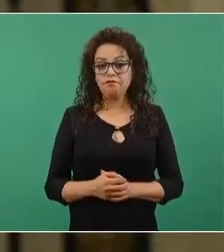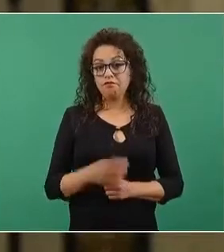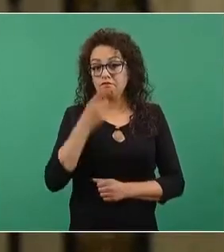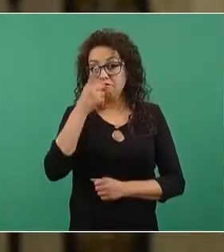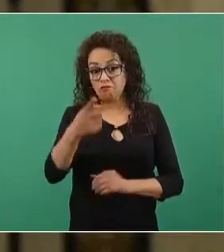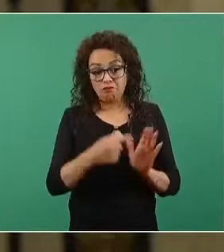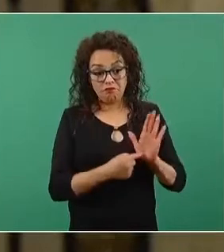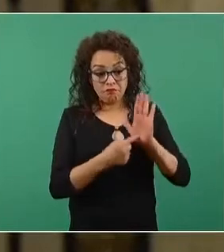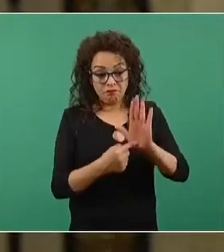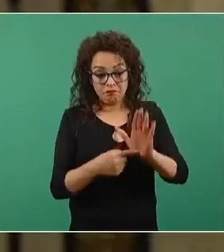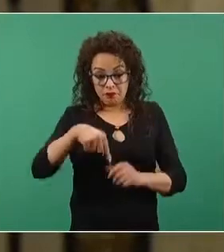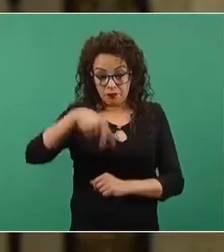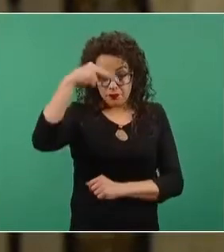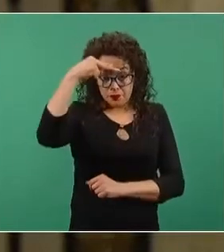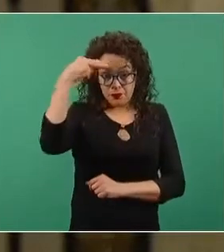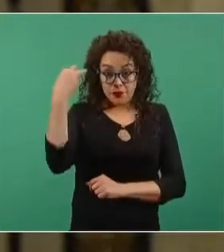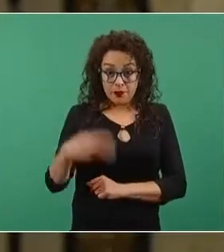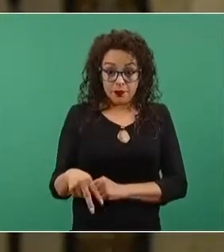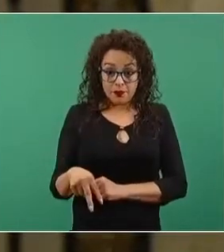más